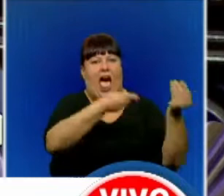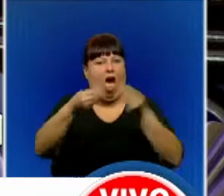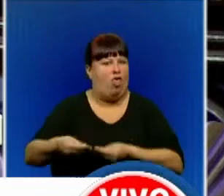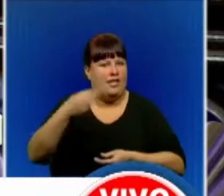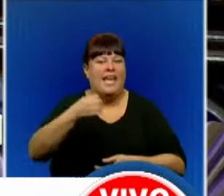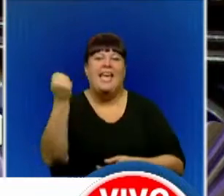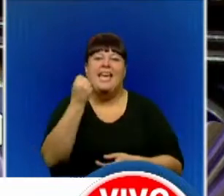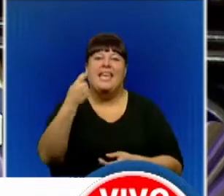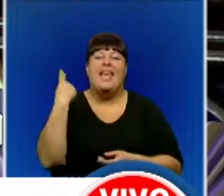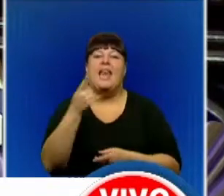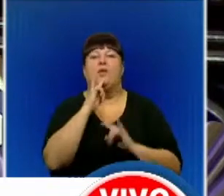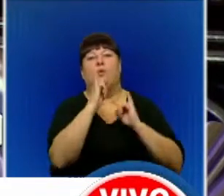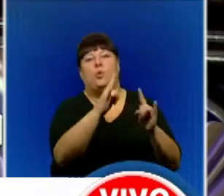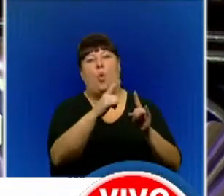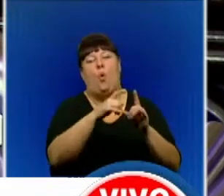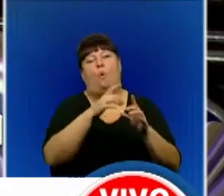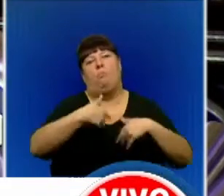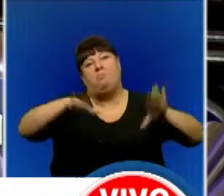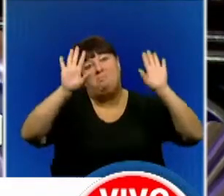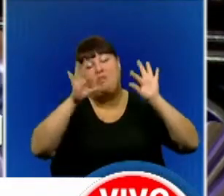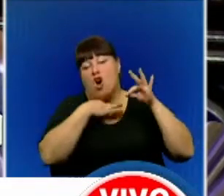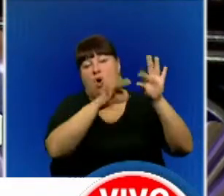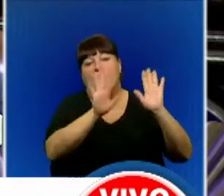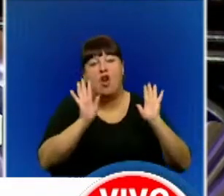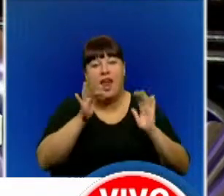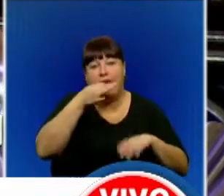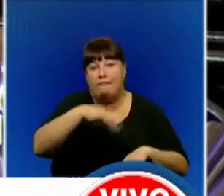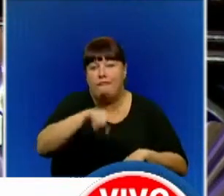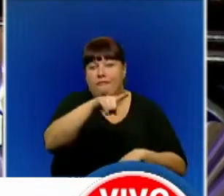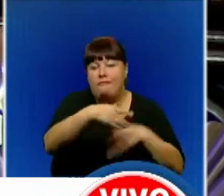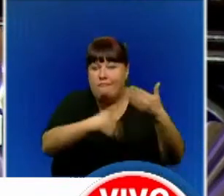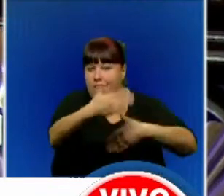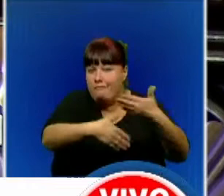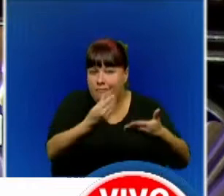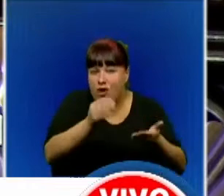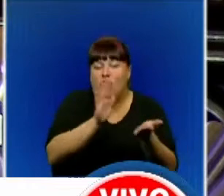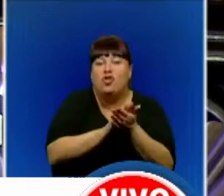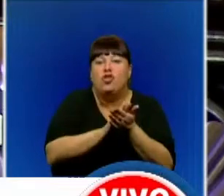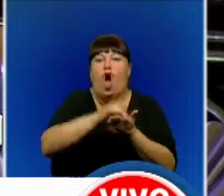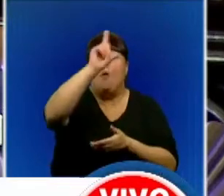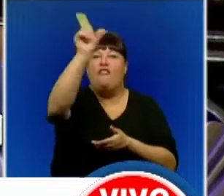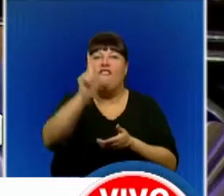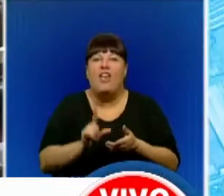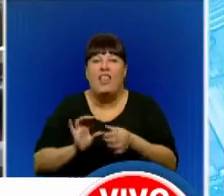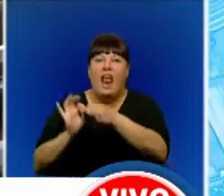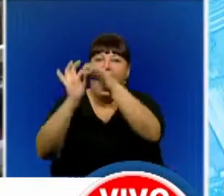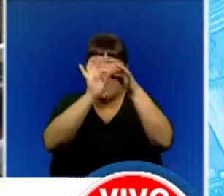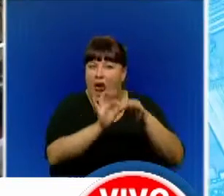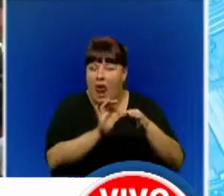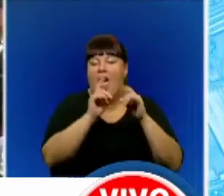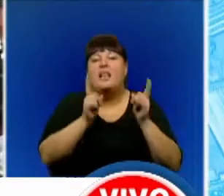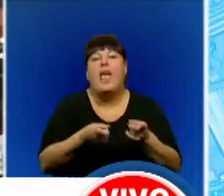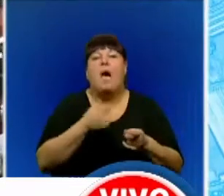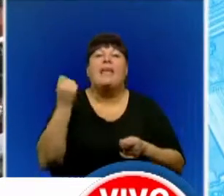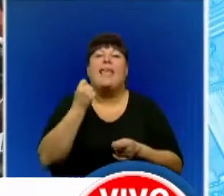donde quieren que le entreguemos un cheque en blanco para que avancen sobre el federalismo y para